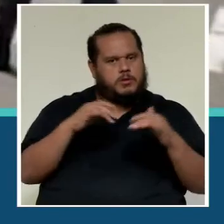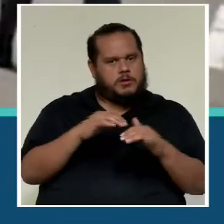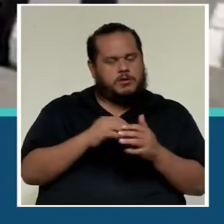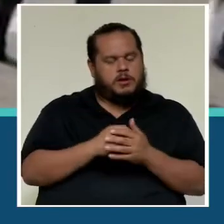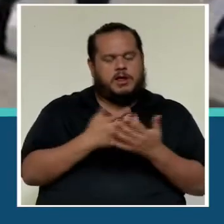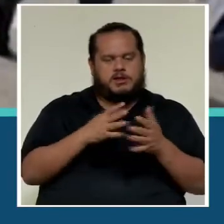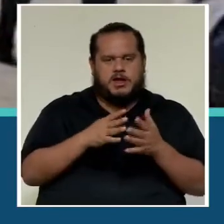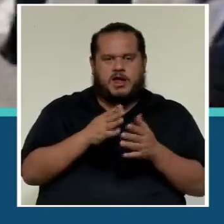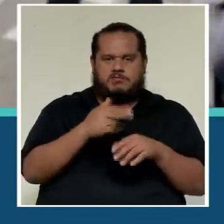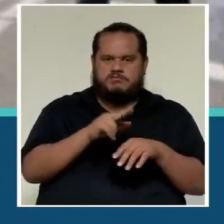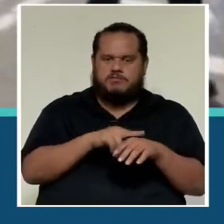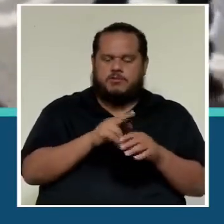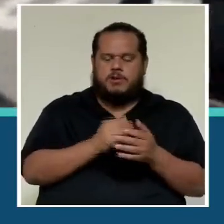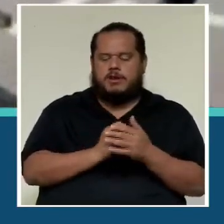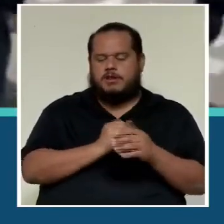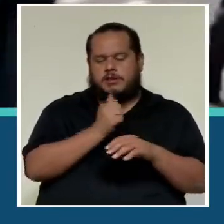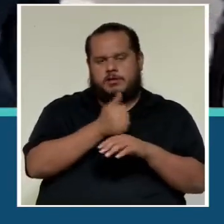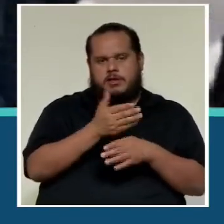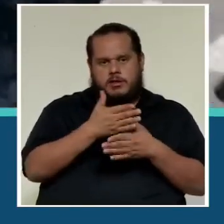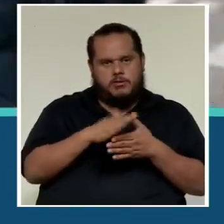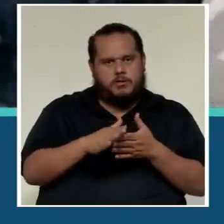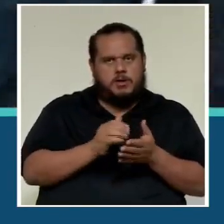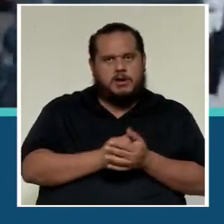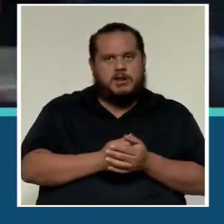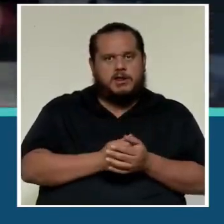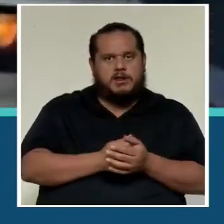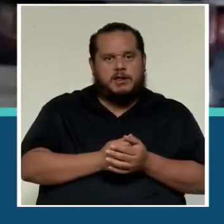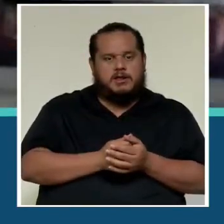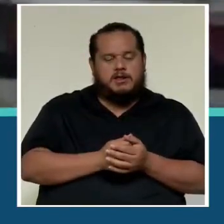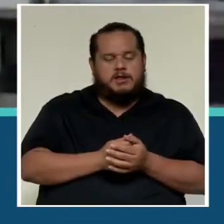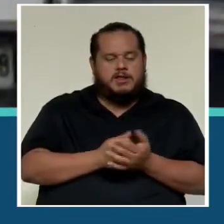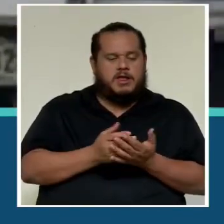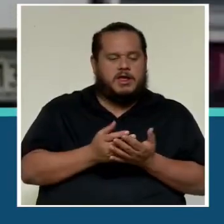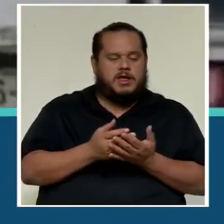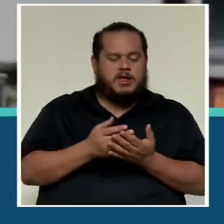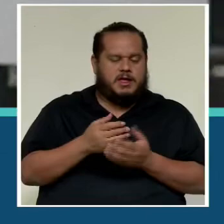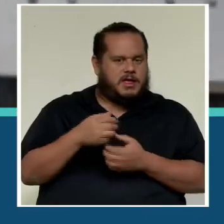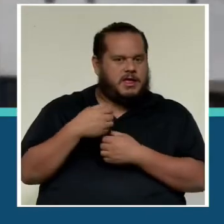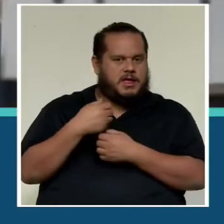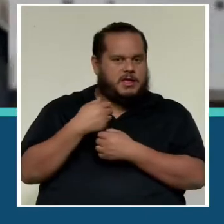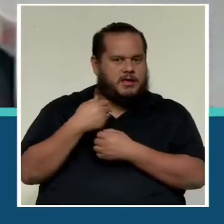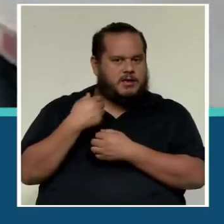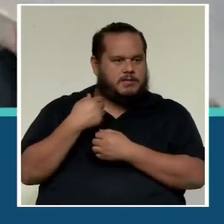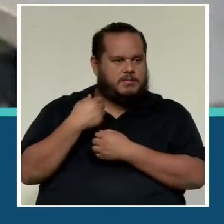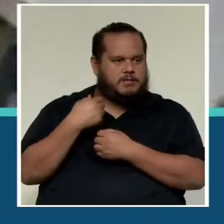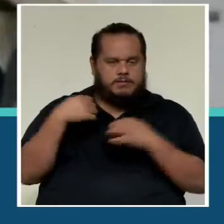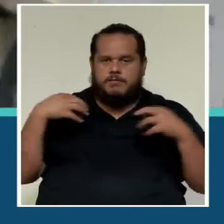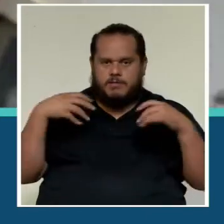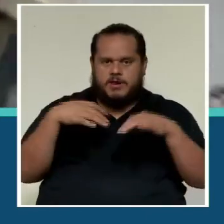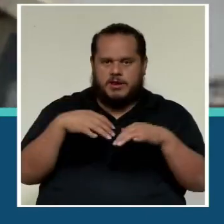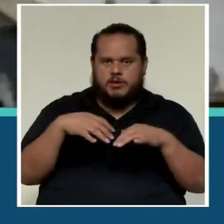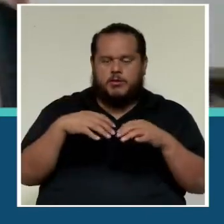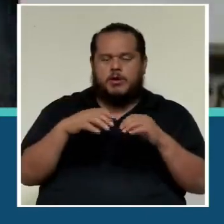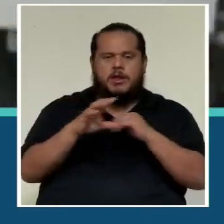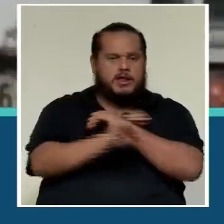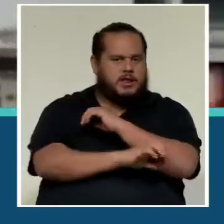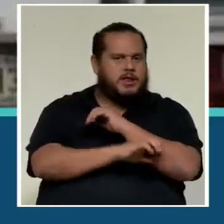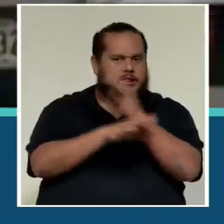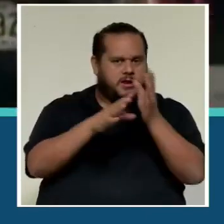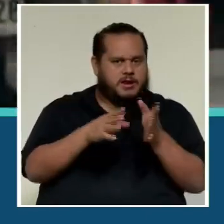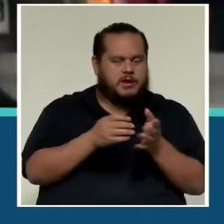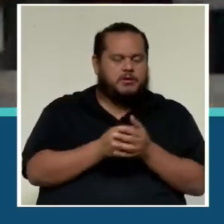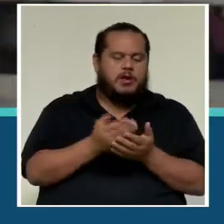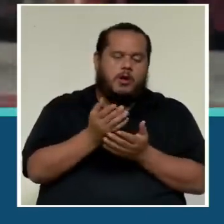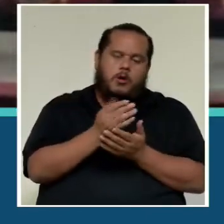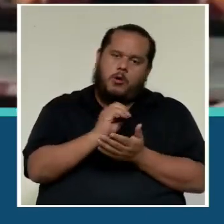ya regular establecida por parte de la Dirección General de Migración y Extranjería, han cumplido algún tipo de sentencia por algún